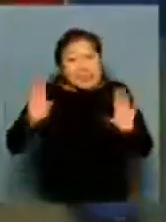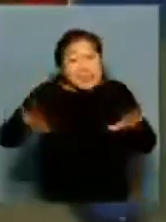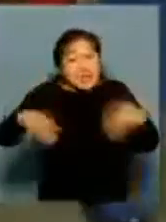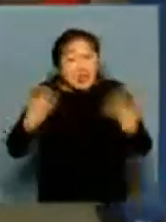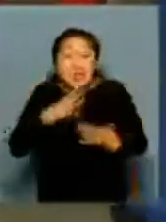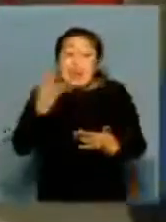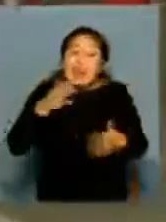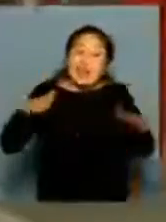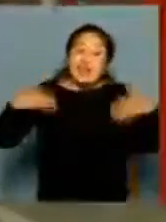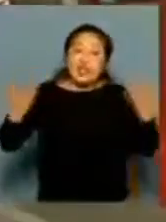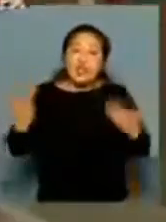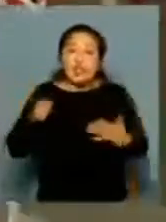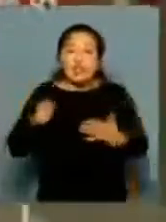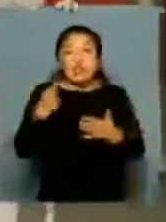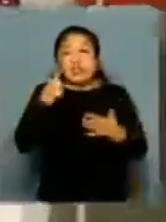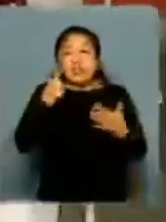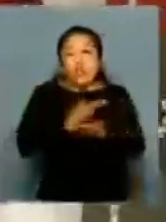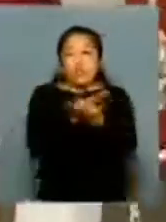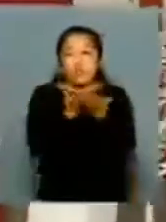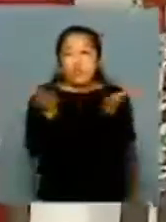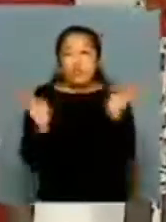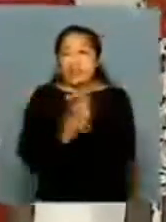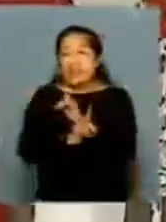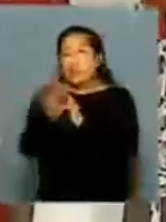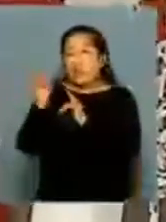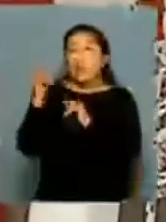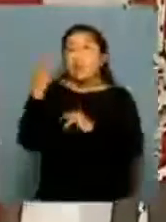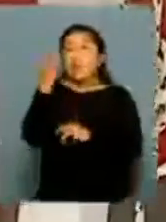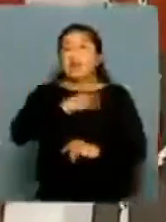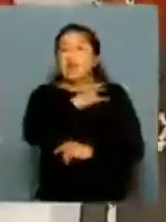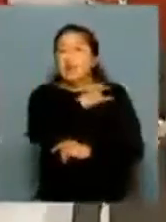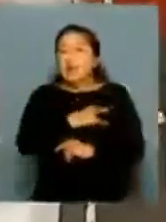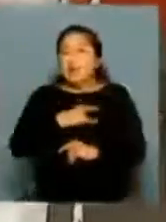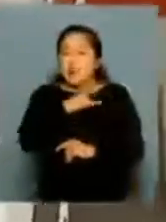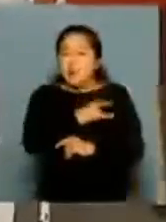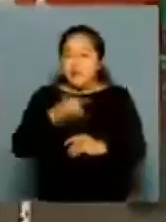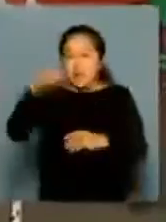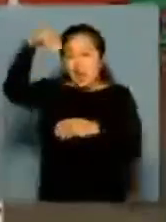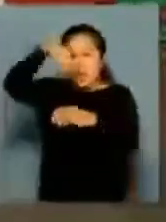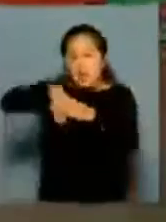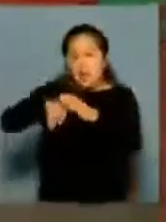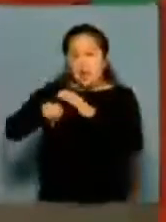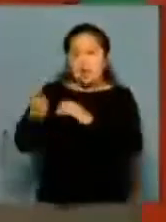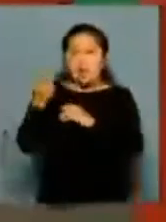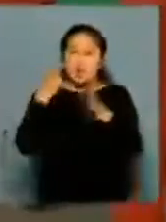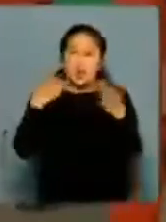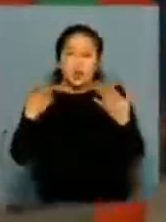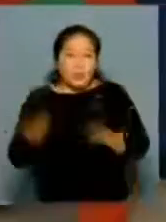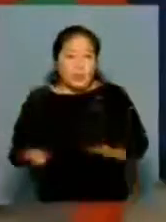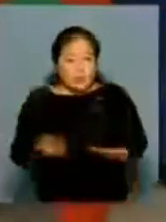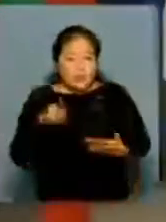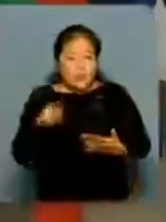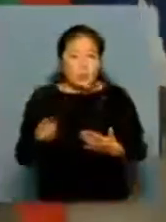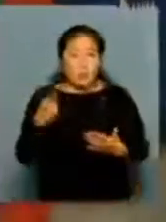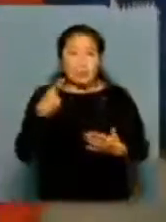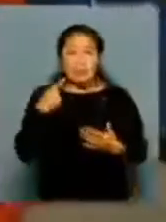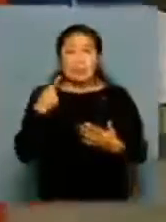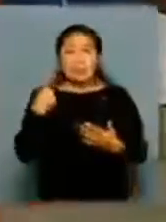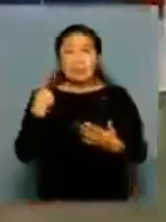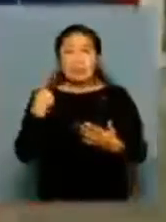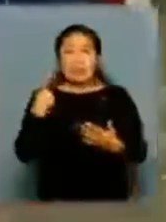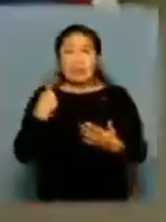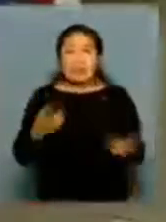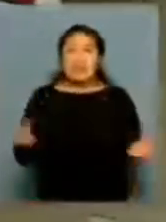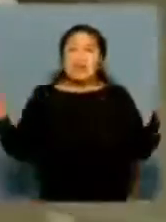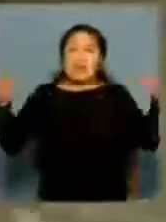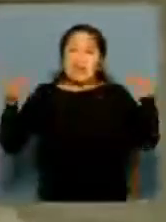verdad que estamos muy contentos, como decías vos, en este predio del rectorado. Se adapta perfecto, ¿no?, a las condiciones que tenemos